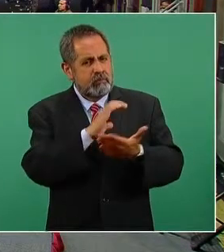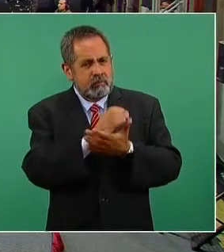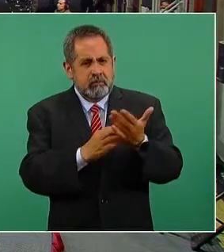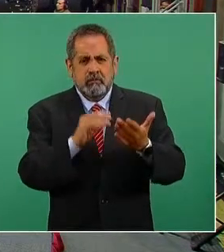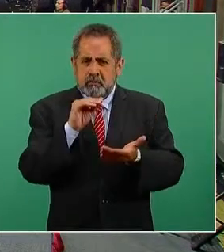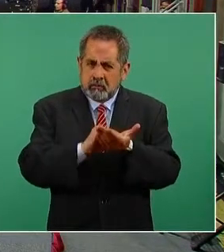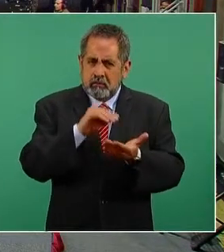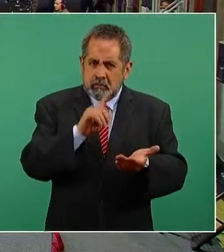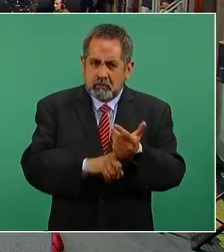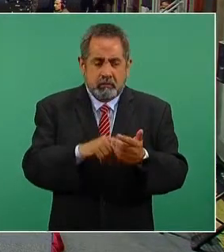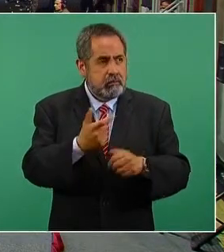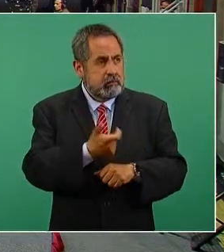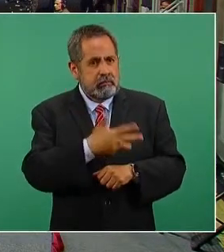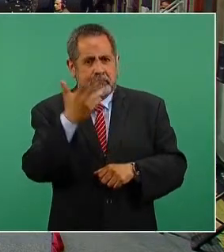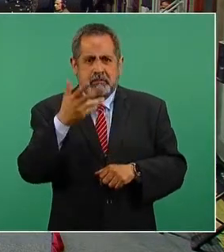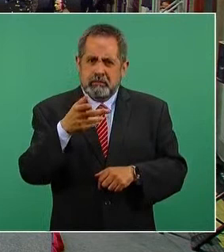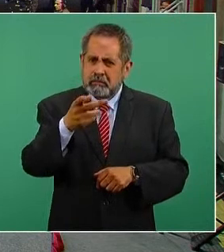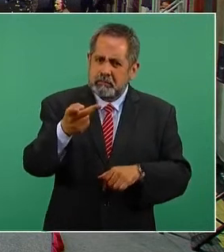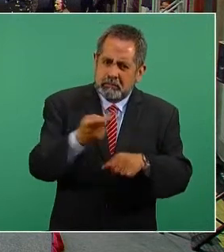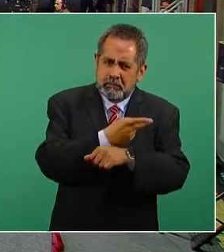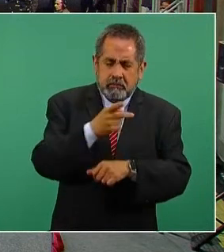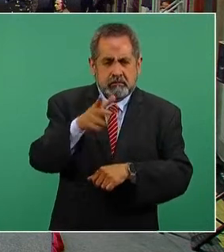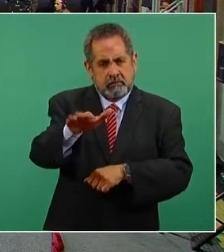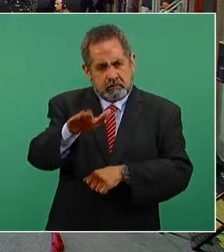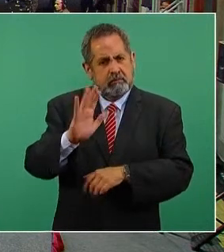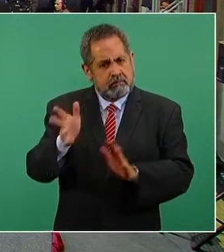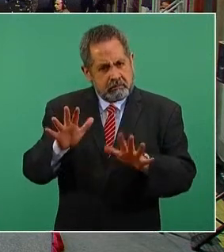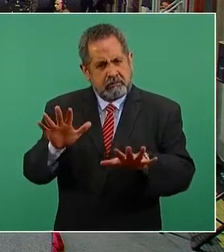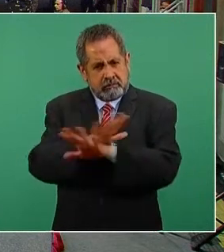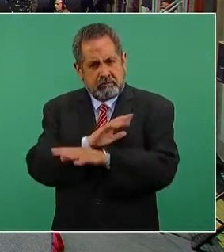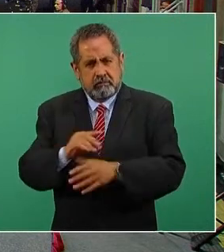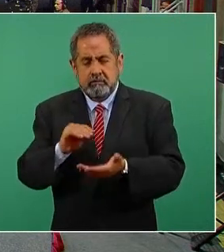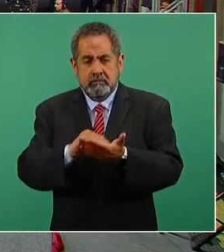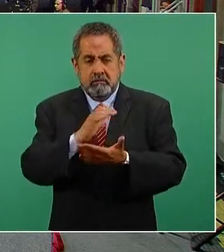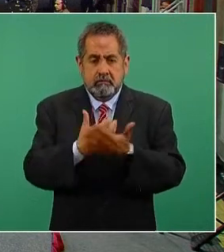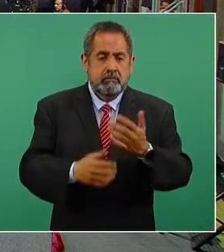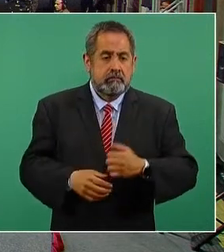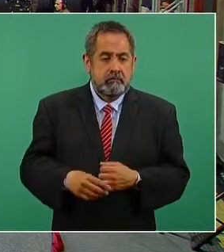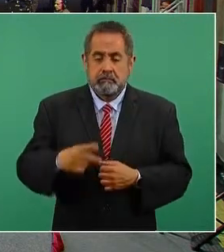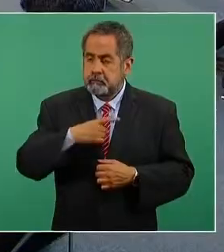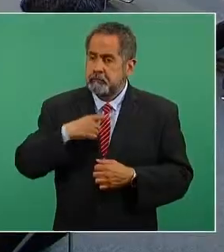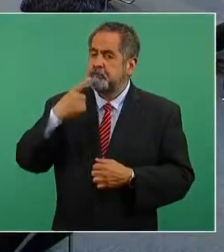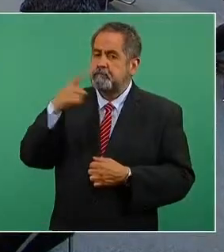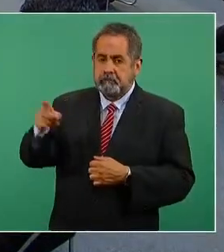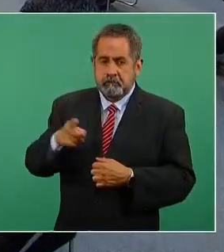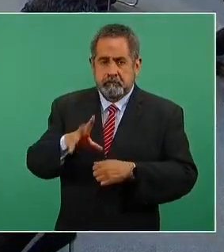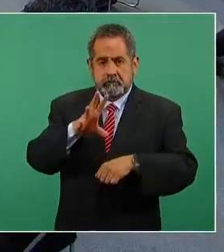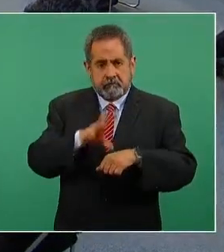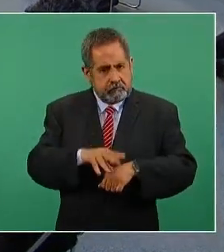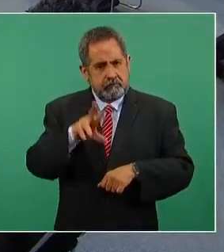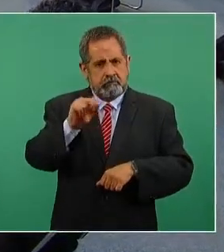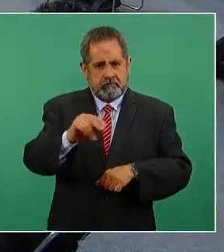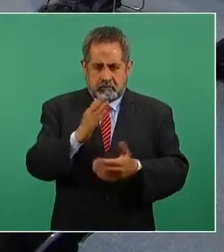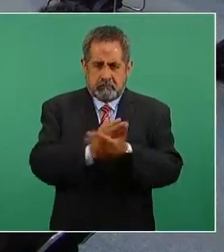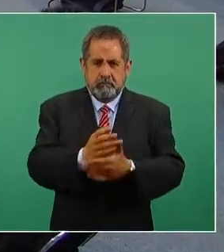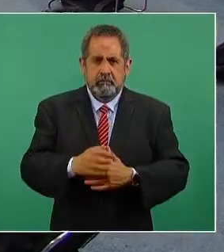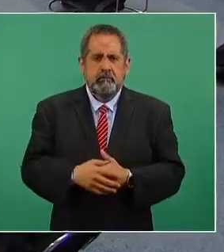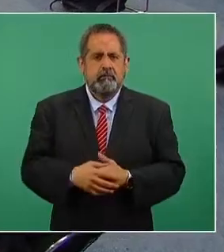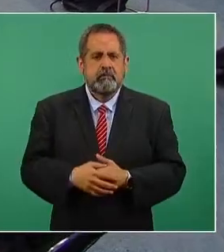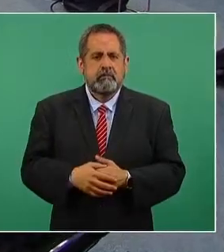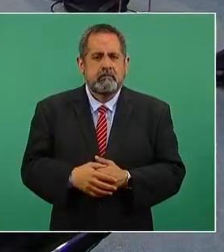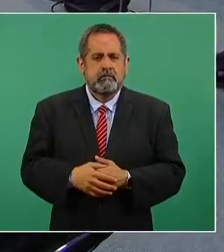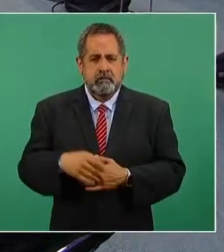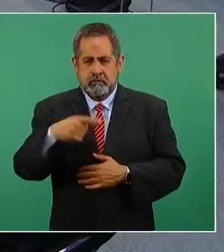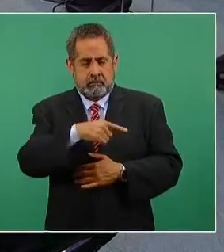a sobreprecio en tiempos que usted ha llamado de cambio, presidente? Pues es que hay que denunciarlos y no permitirlos. A